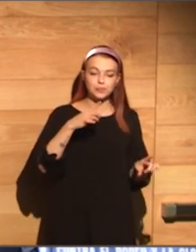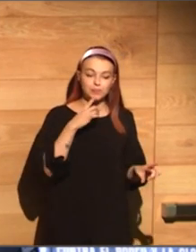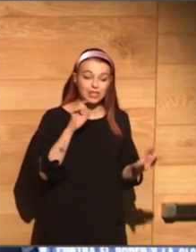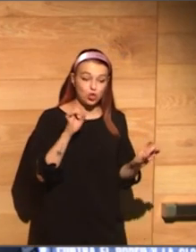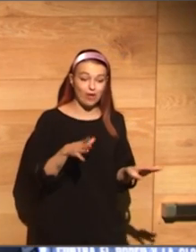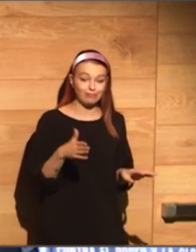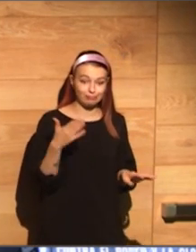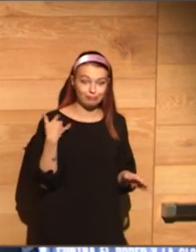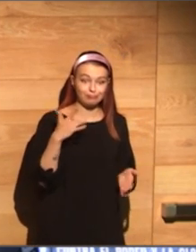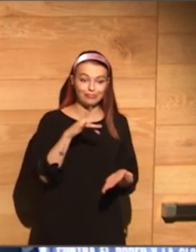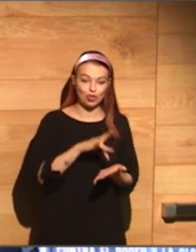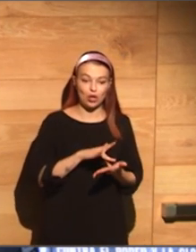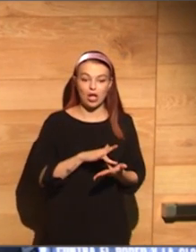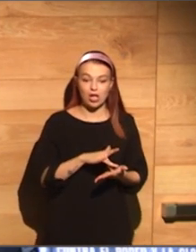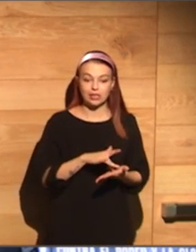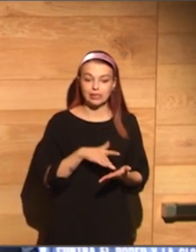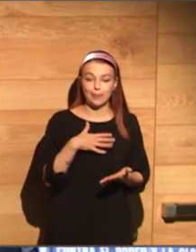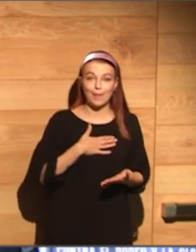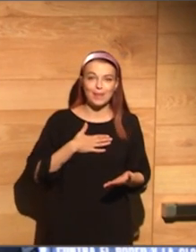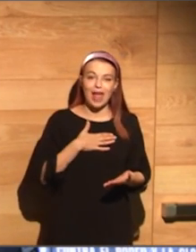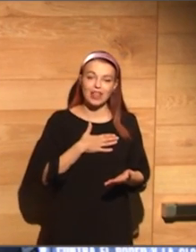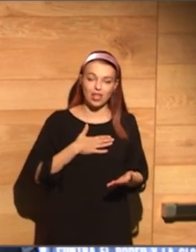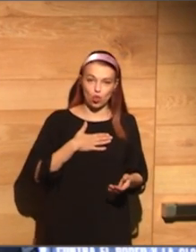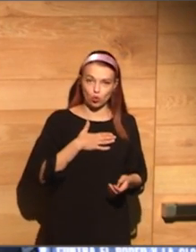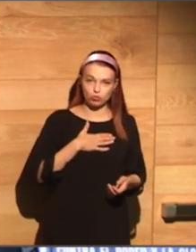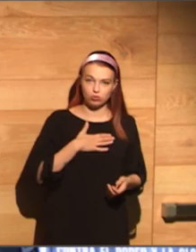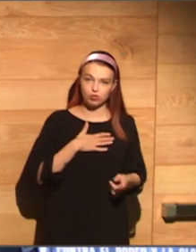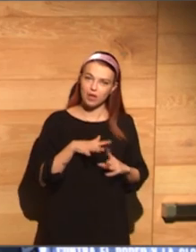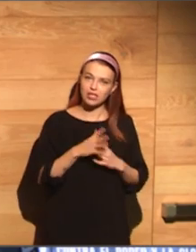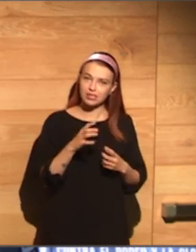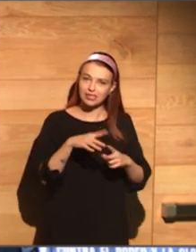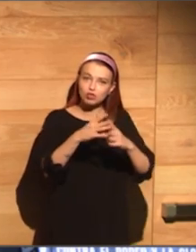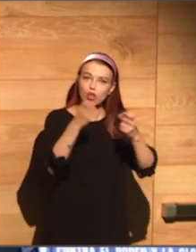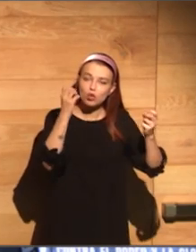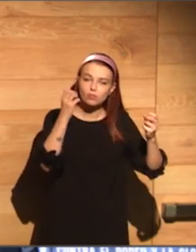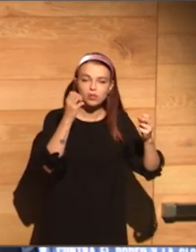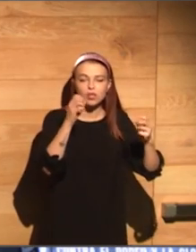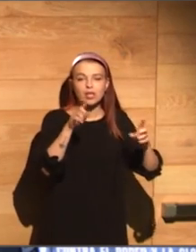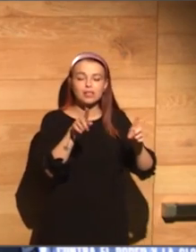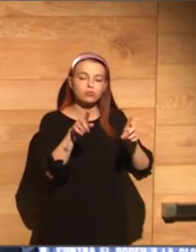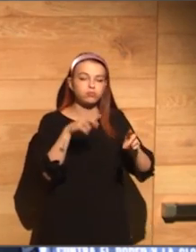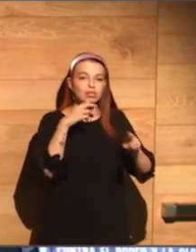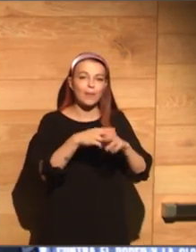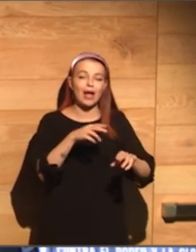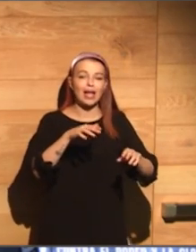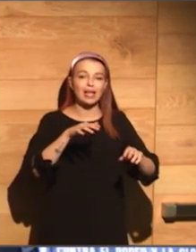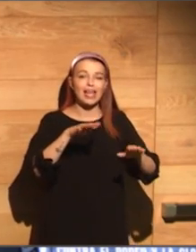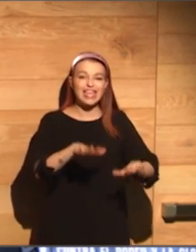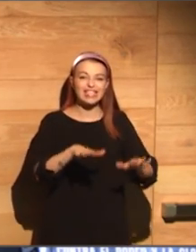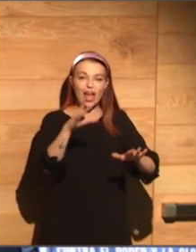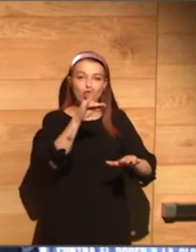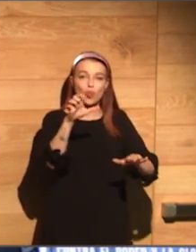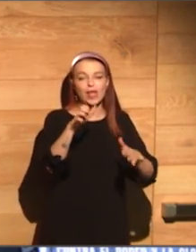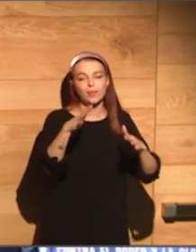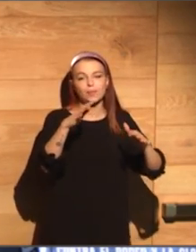anteriormente en Plácido, estuvo en estado de gracia. Y él empleaba esta expresión, estado de gracia, que no es la habitual